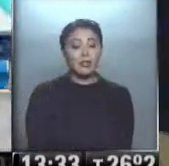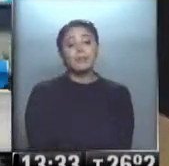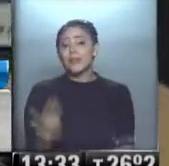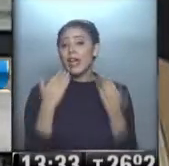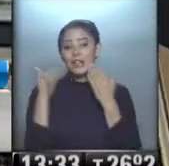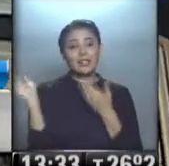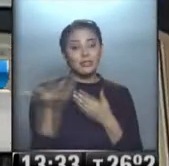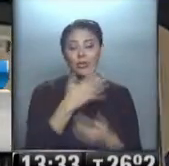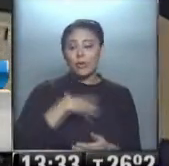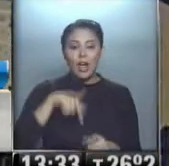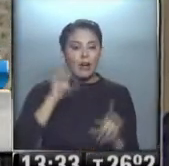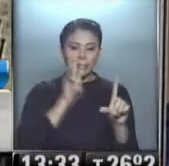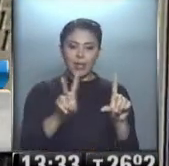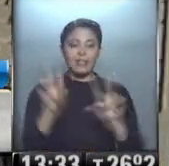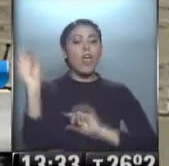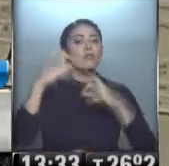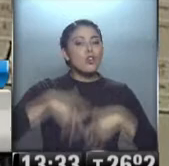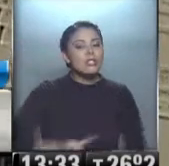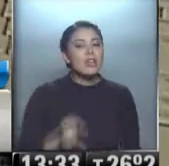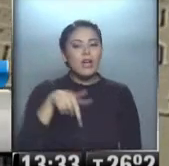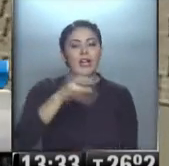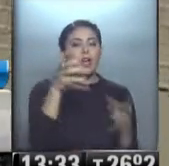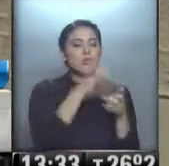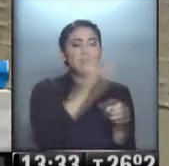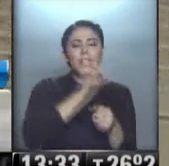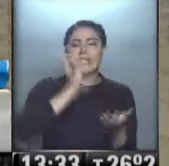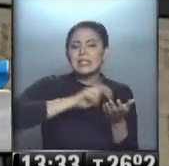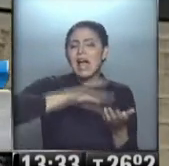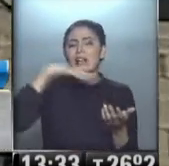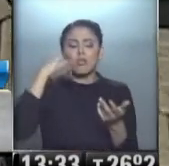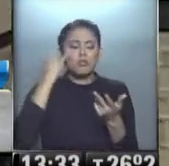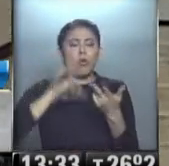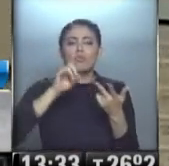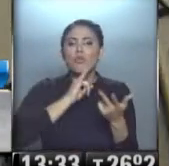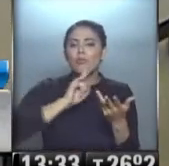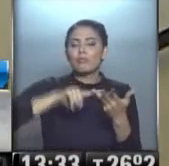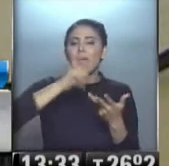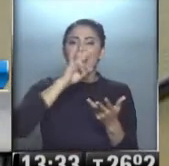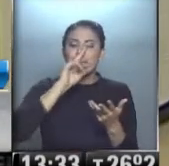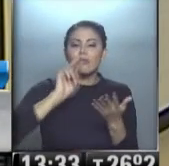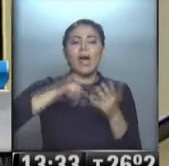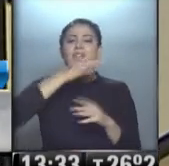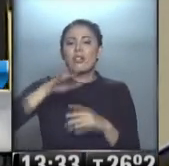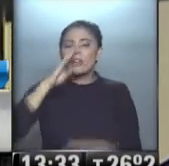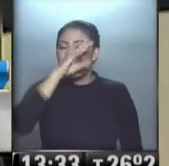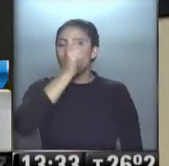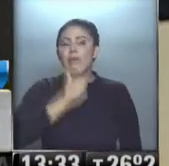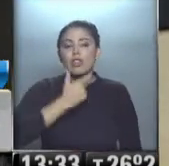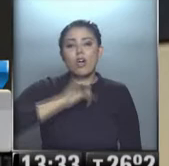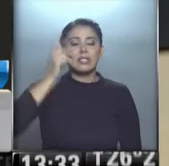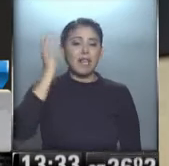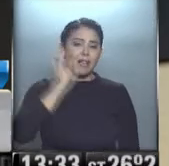todos los chicos nos vamos con la imagen de este proyecto aquí hay estudiantes de salta de jujuy de tucumán de san juan entre ríos río negro mendoza y neuquén